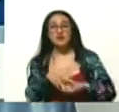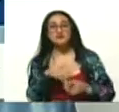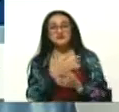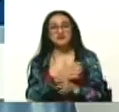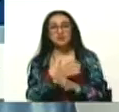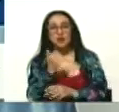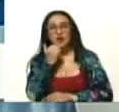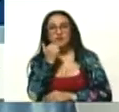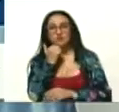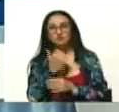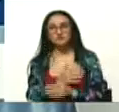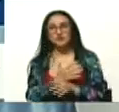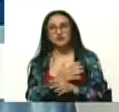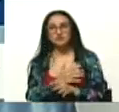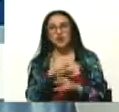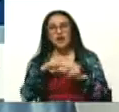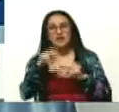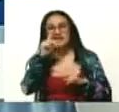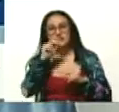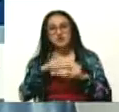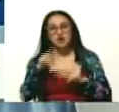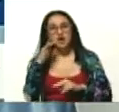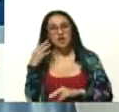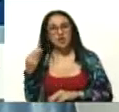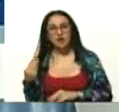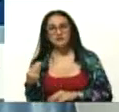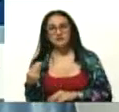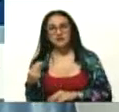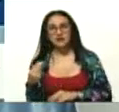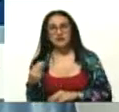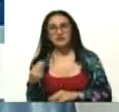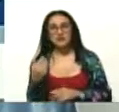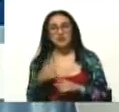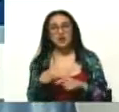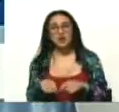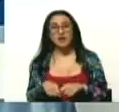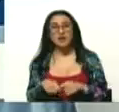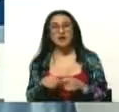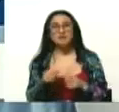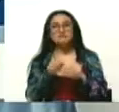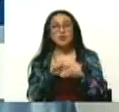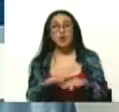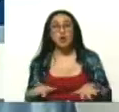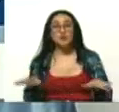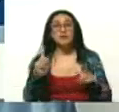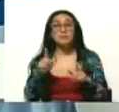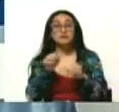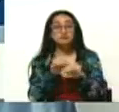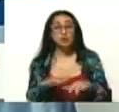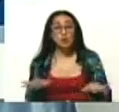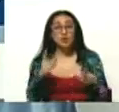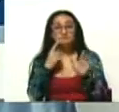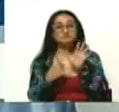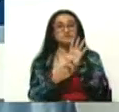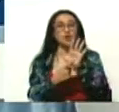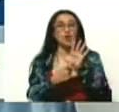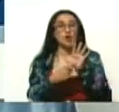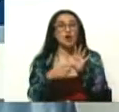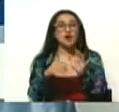abuso sexual a niños, niñas y adolescentes, así como de los delitos de difusión o exhibición de